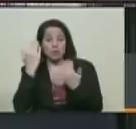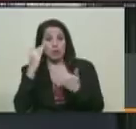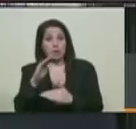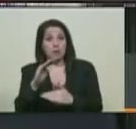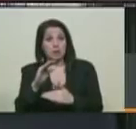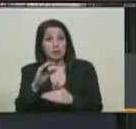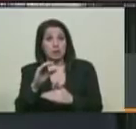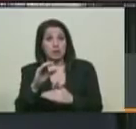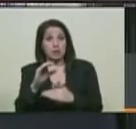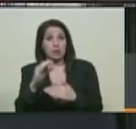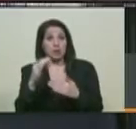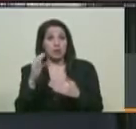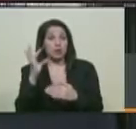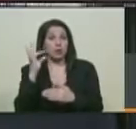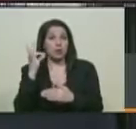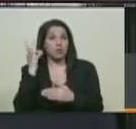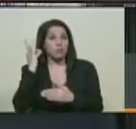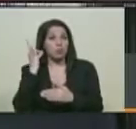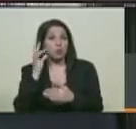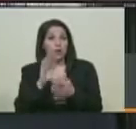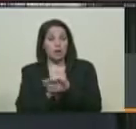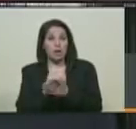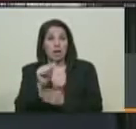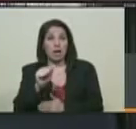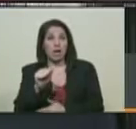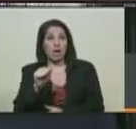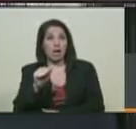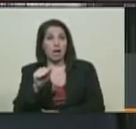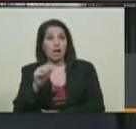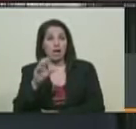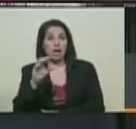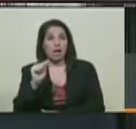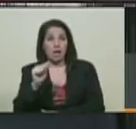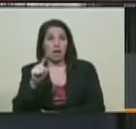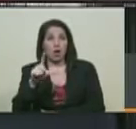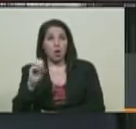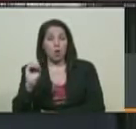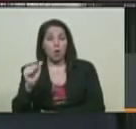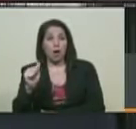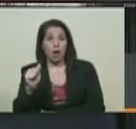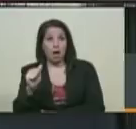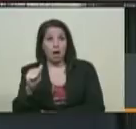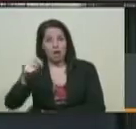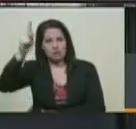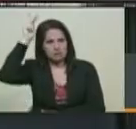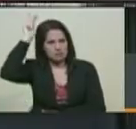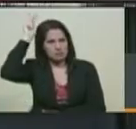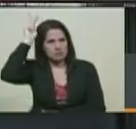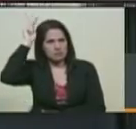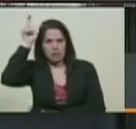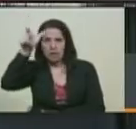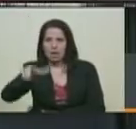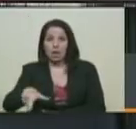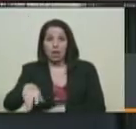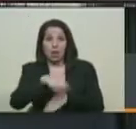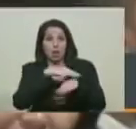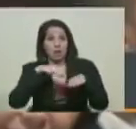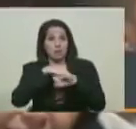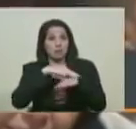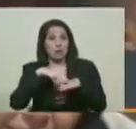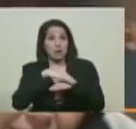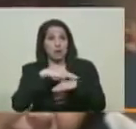constituyente, la compañera Aloa Núñez, del Poder Indígena, de la Patria Indígena, como ministra